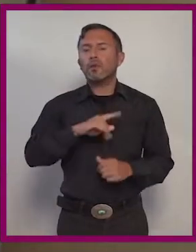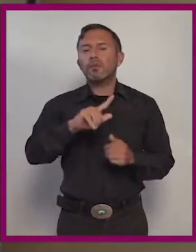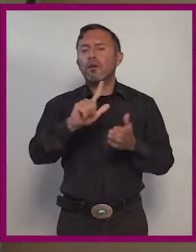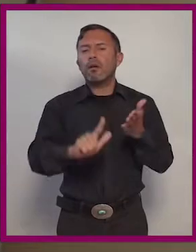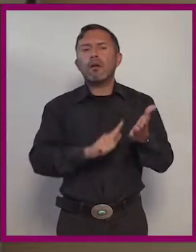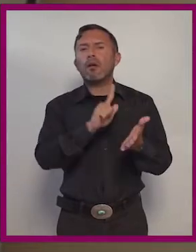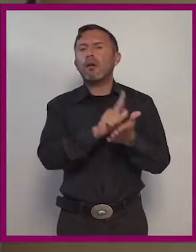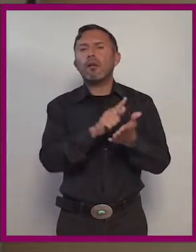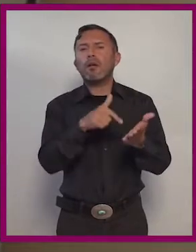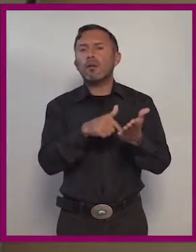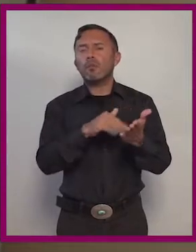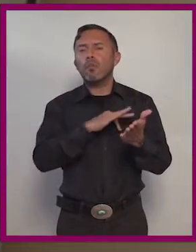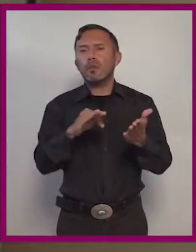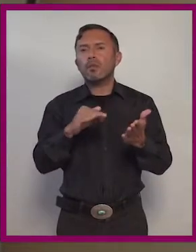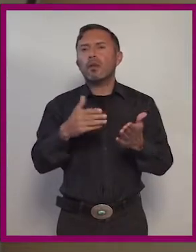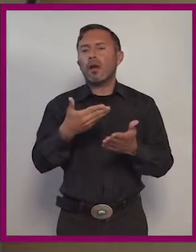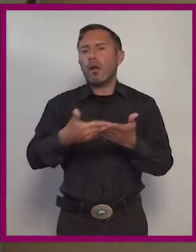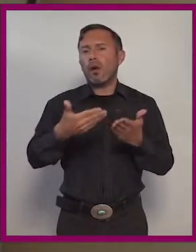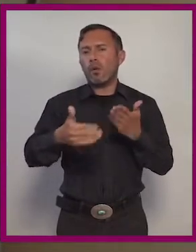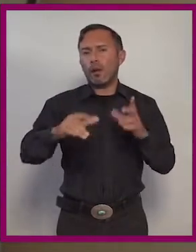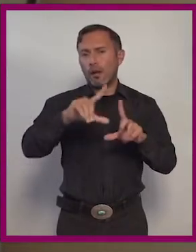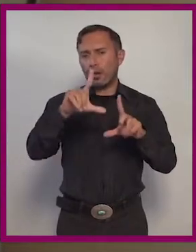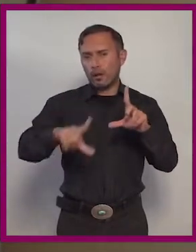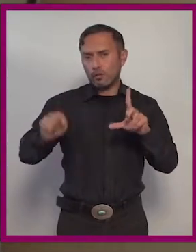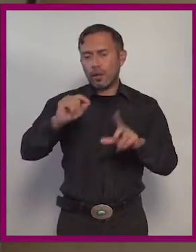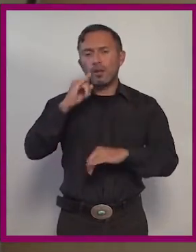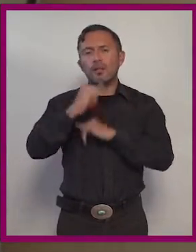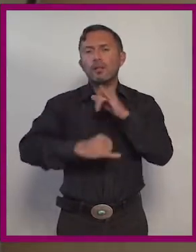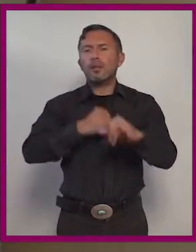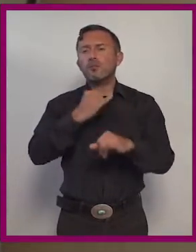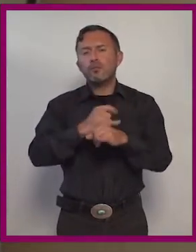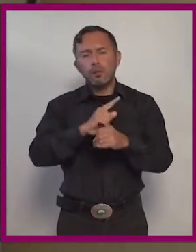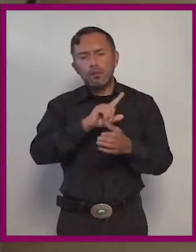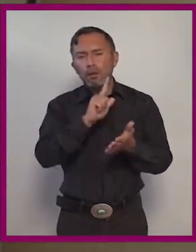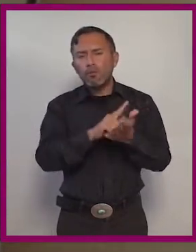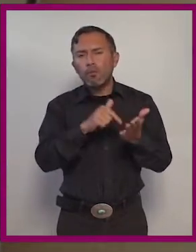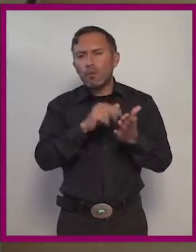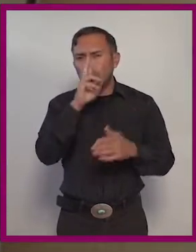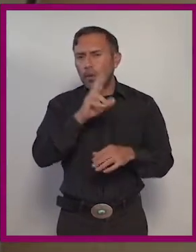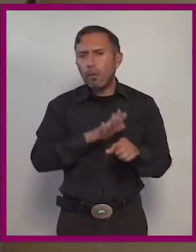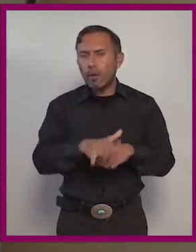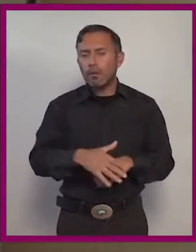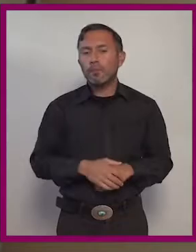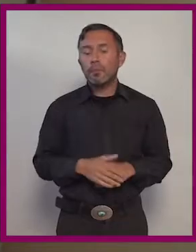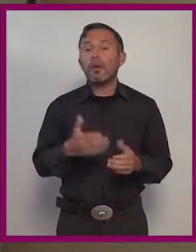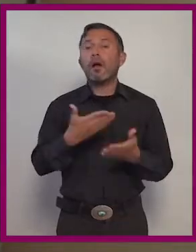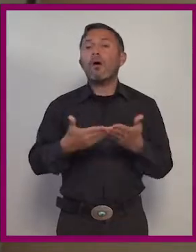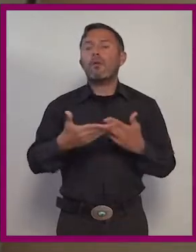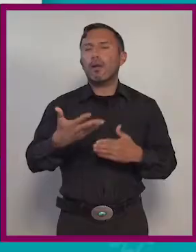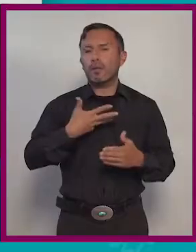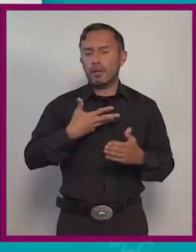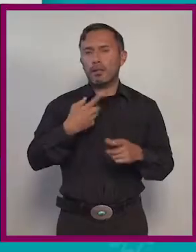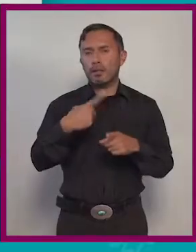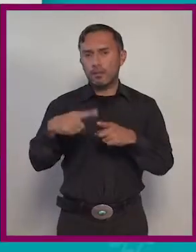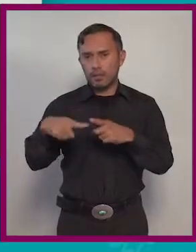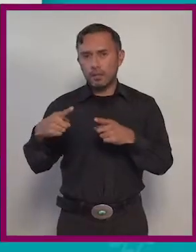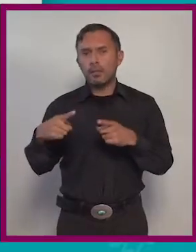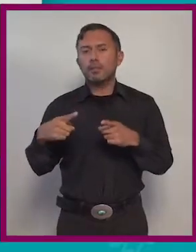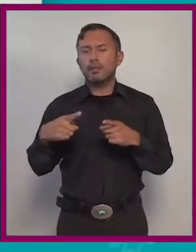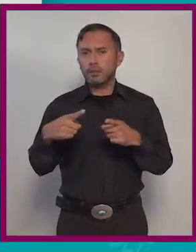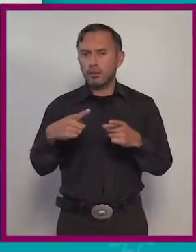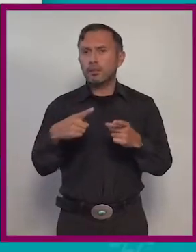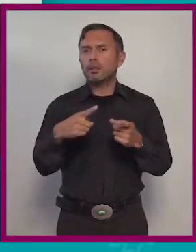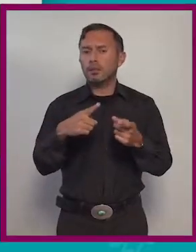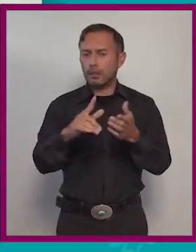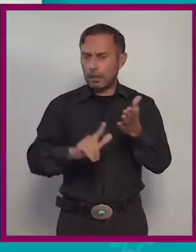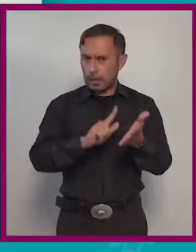legales tienen en el contexto nacional e internacional? En que hoy por hoy existen diversos documentos internacionales que obligan